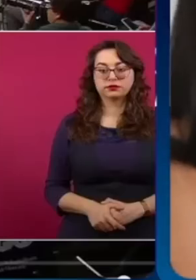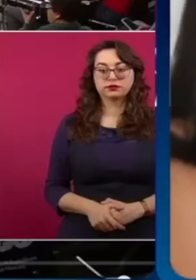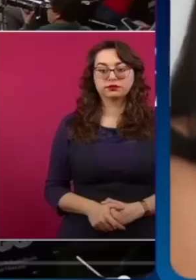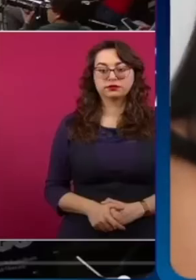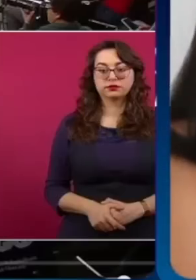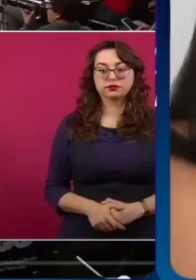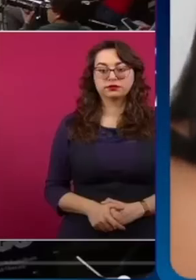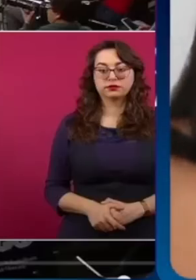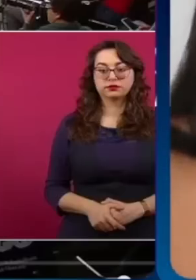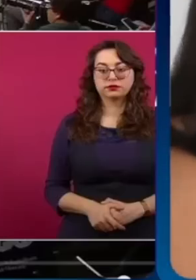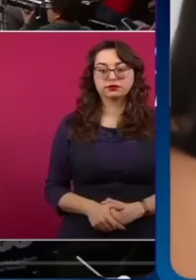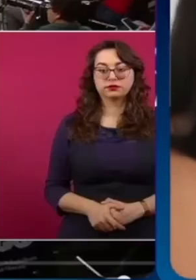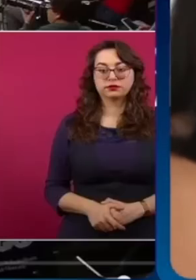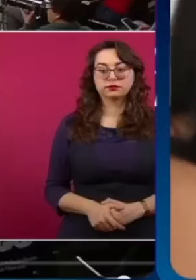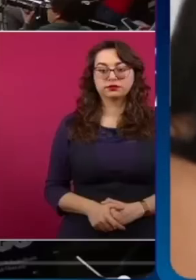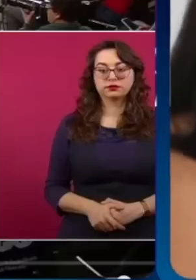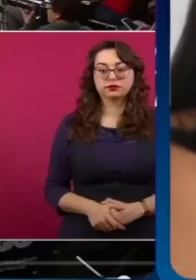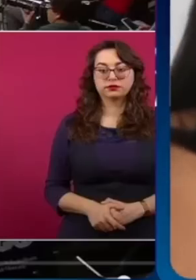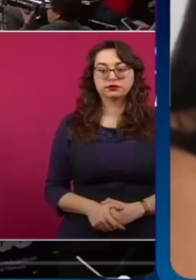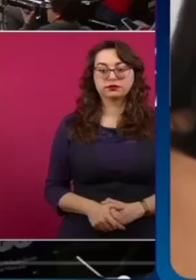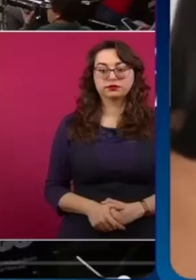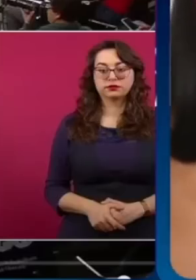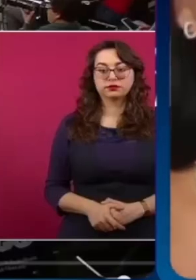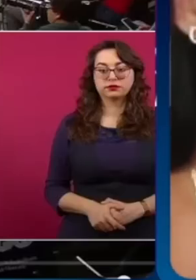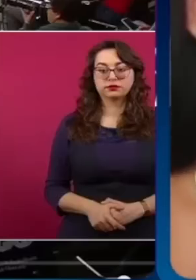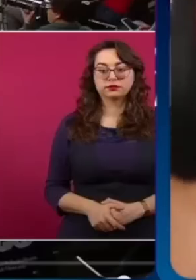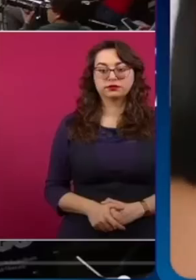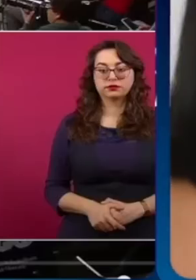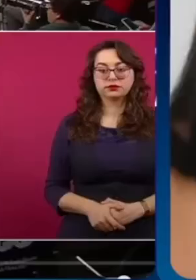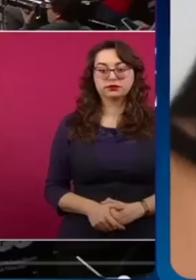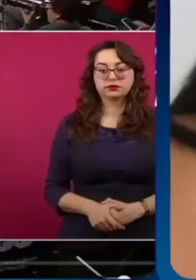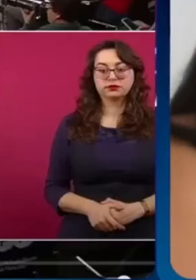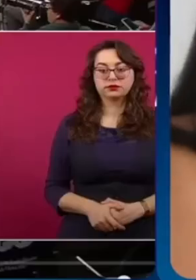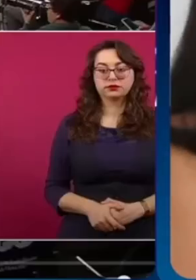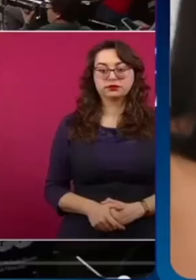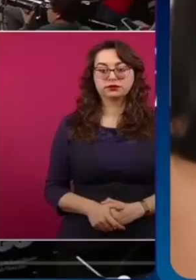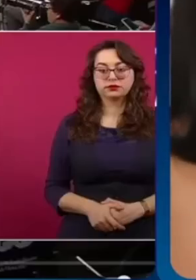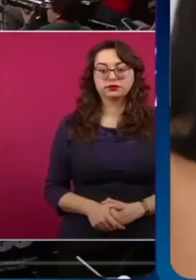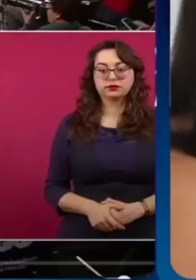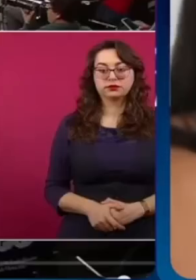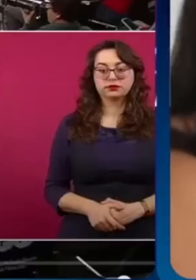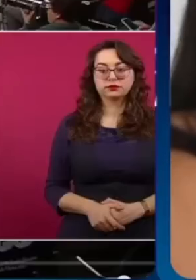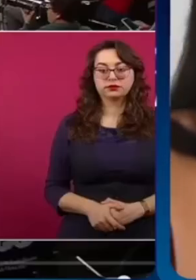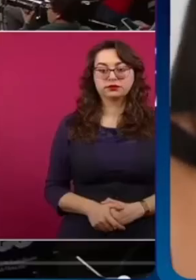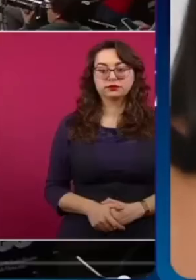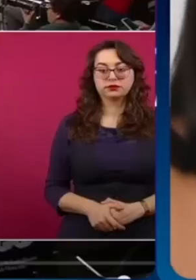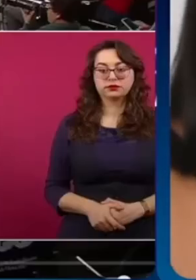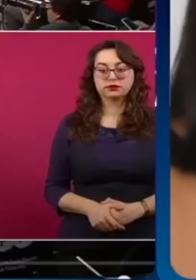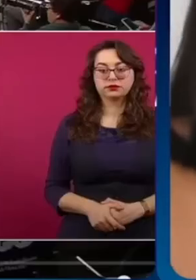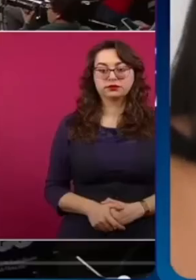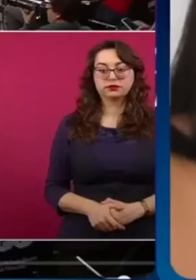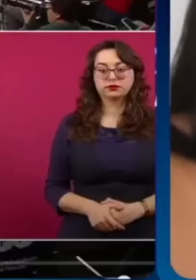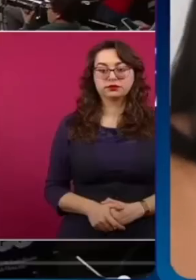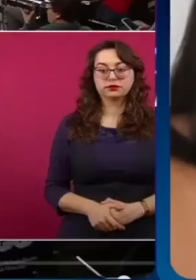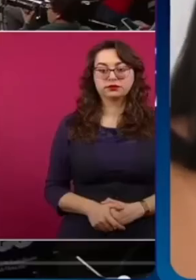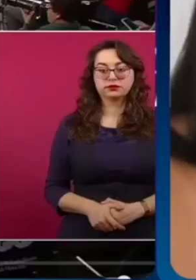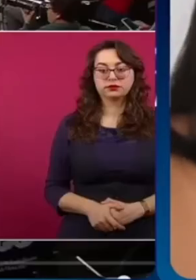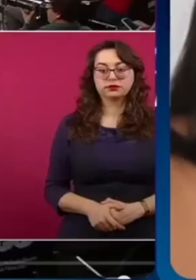mi querida familia, porque Rosa Isela y García Luna no son las mismas personas. Hay niveles,